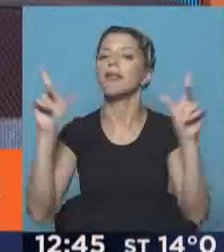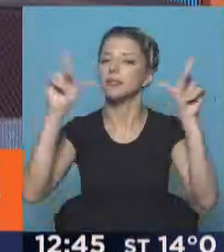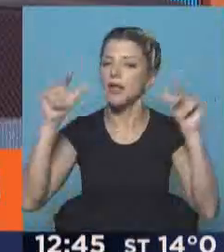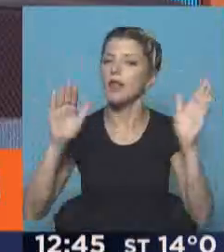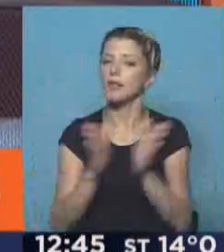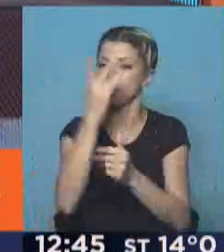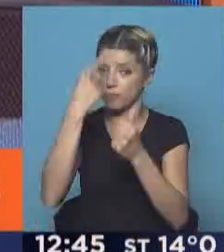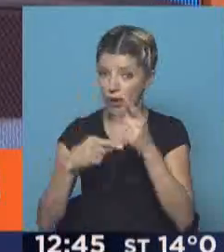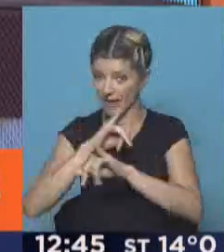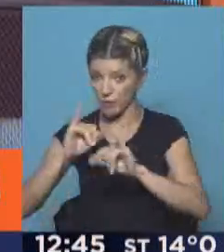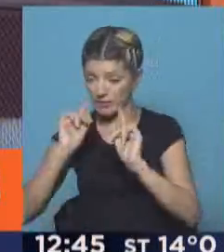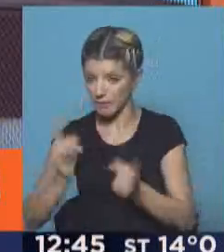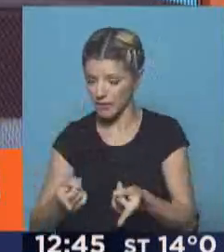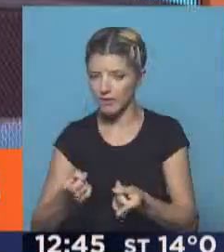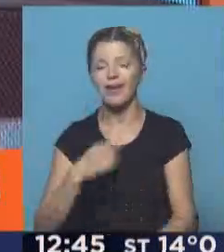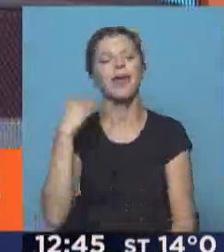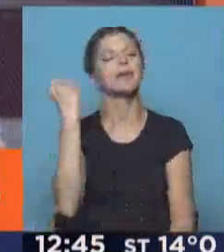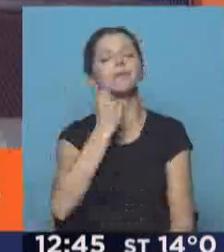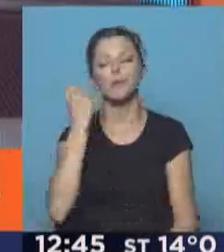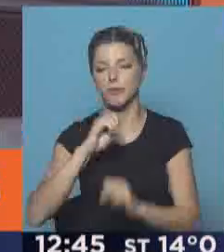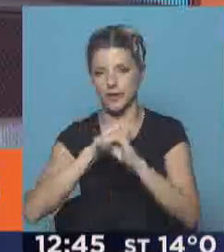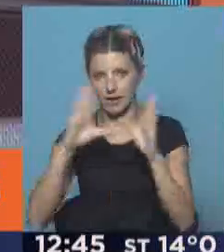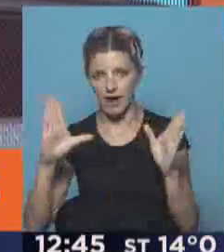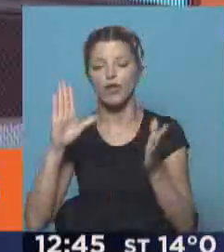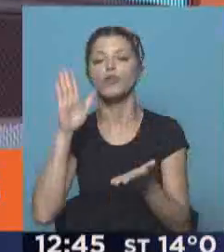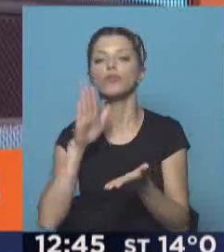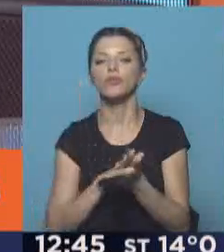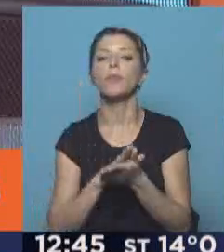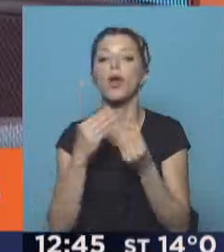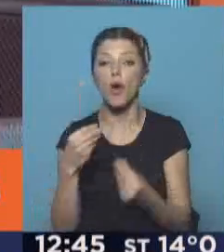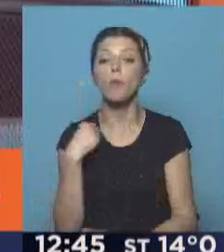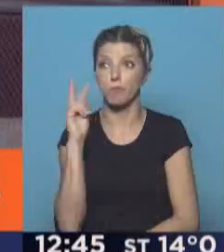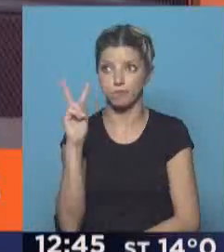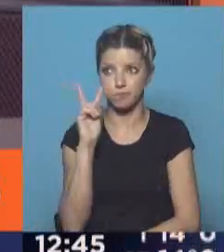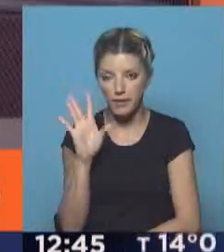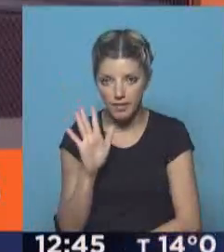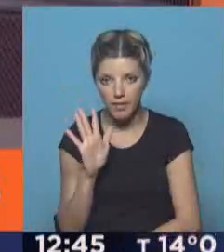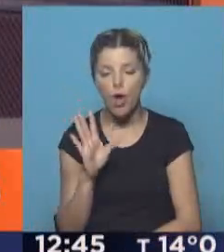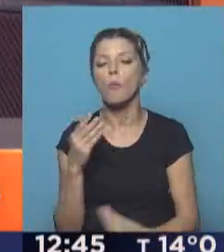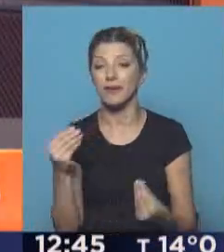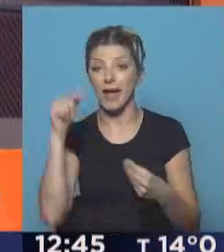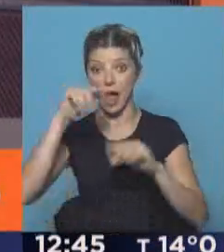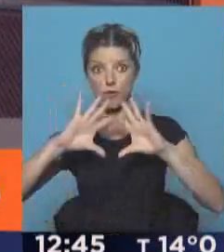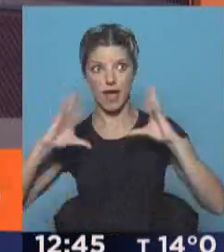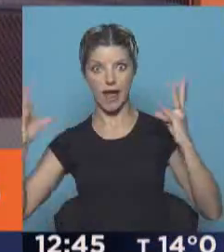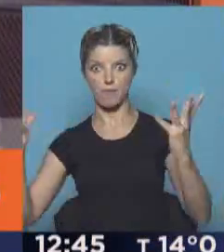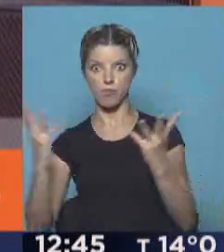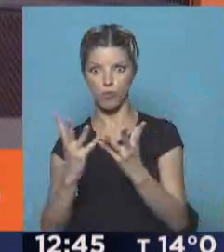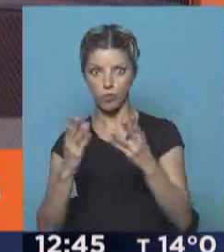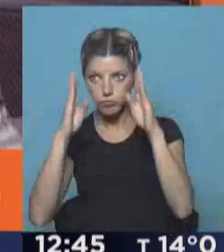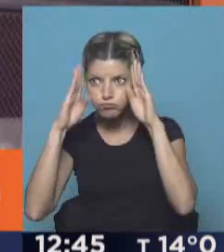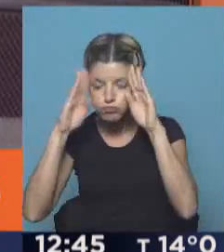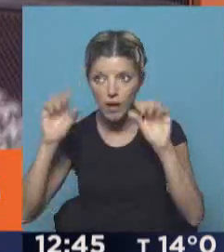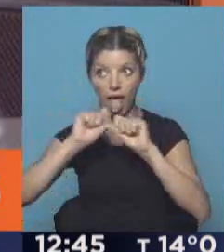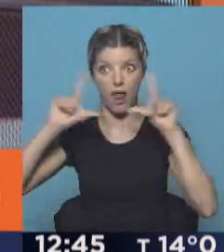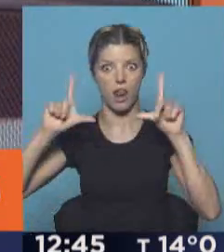y lo que es preciso aclarar es lo que tiene que ver también con la recepción de todo esto, porque lo que empieza a ocurrir es que el mundo entero está alerta,